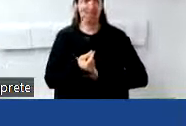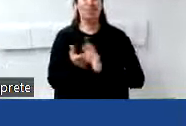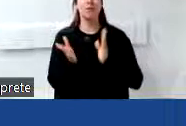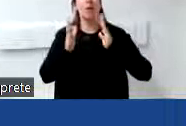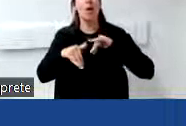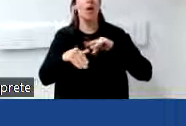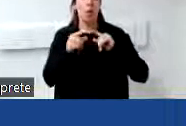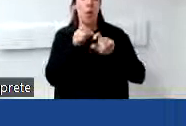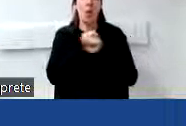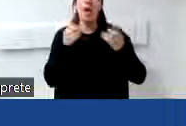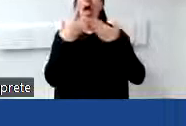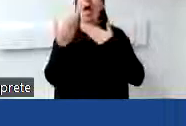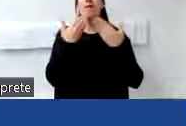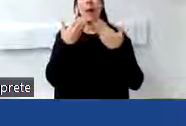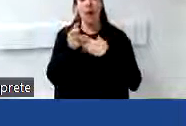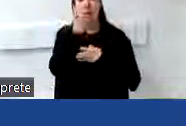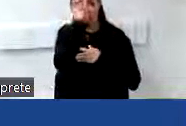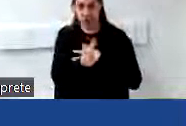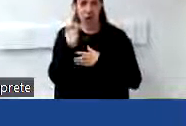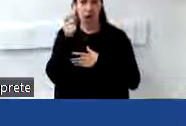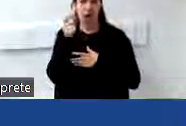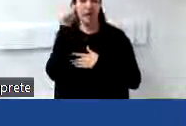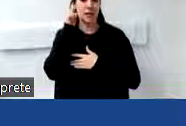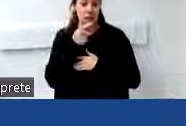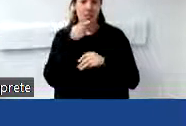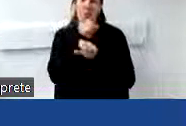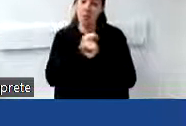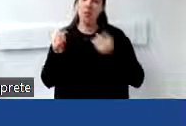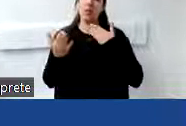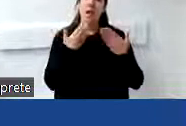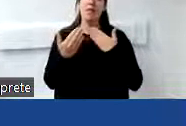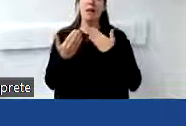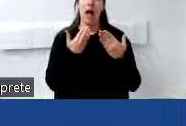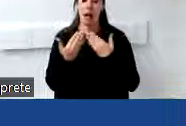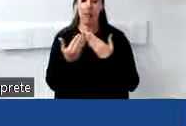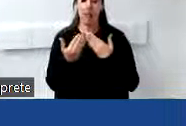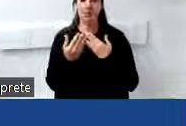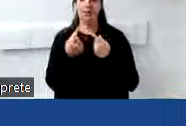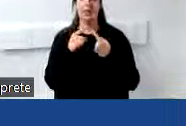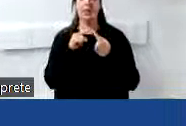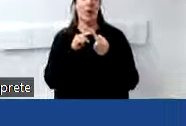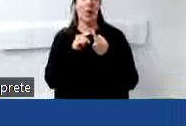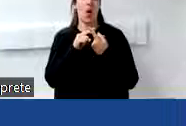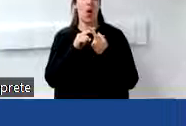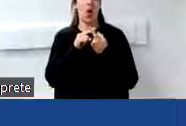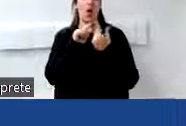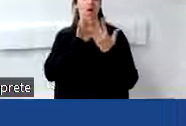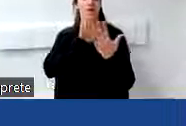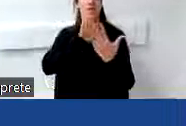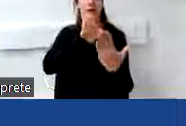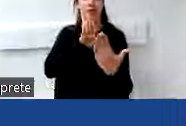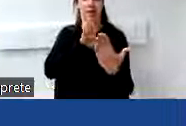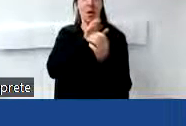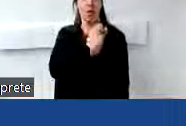hablar con la misma persona, ¿tá? pararnos frente a la misma para facilitar